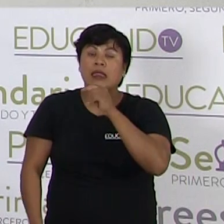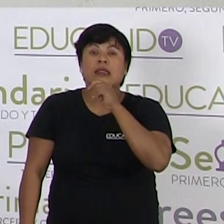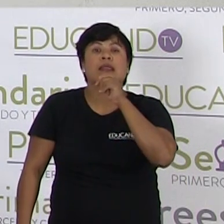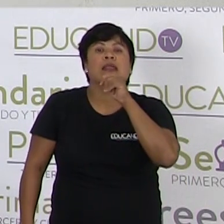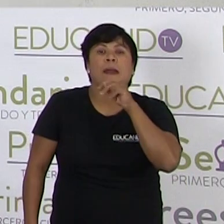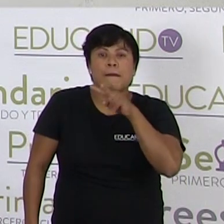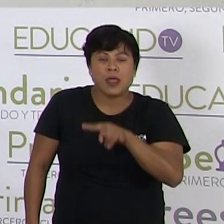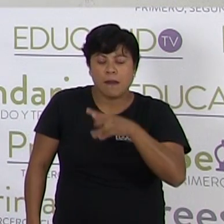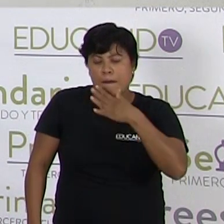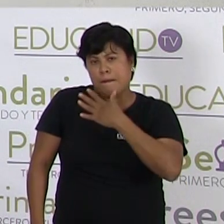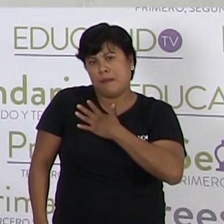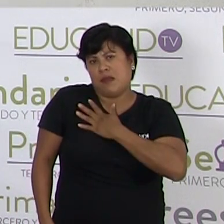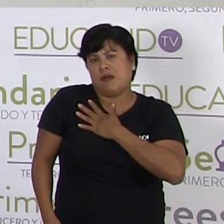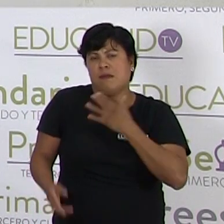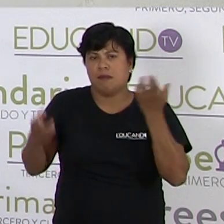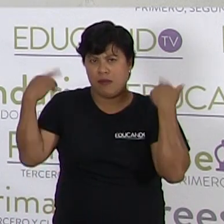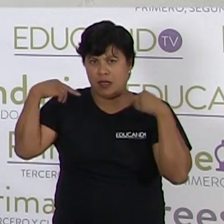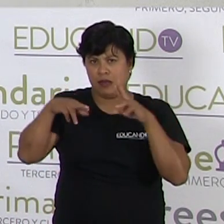mis compañeros